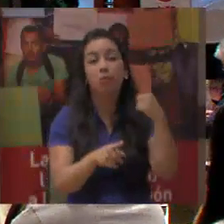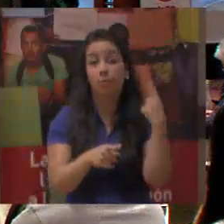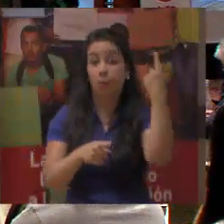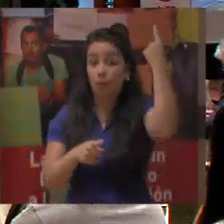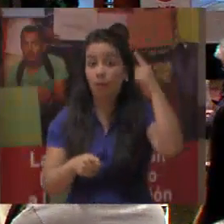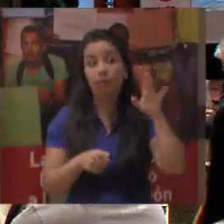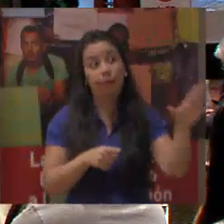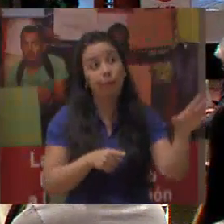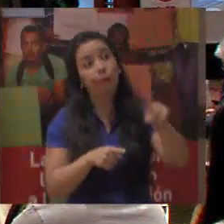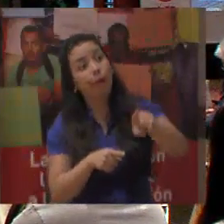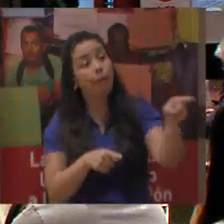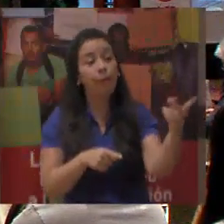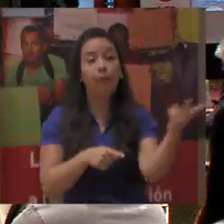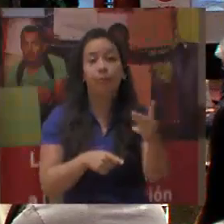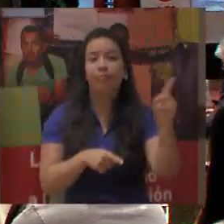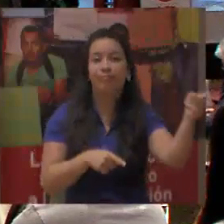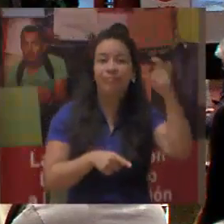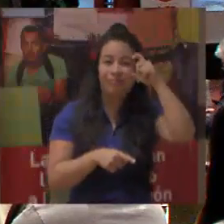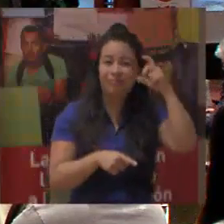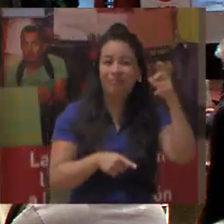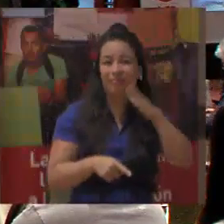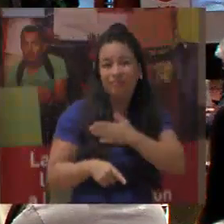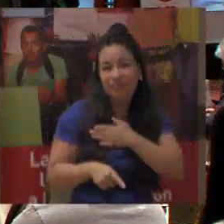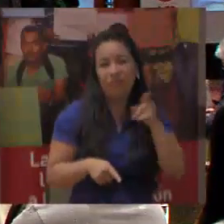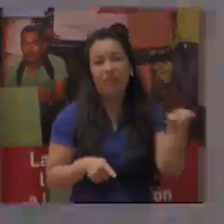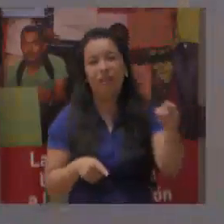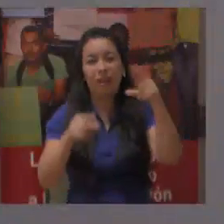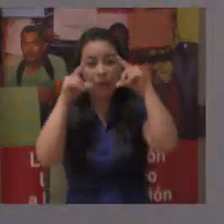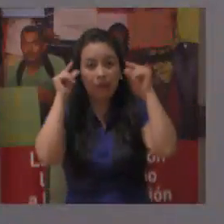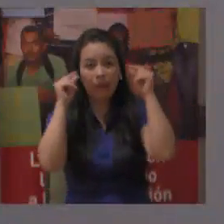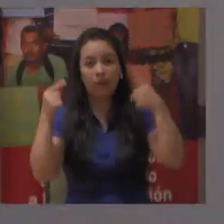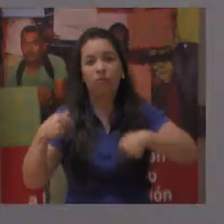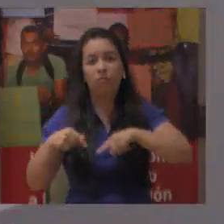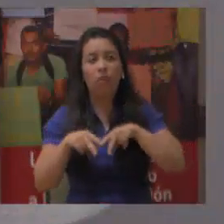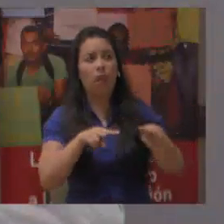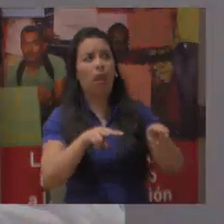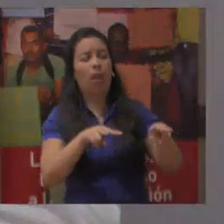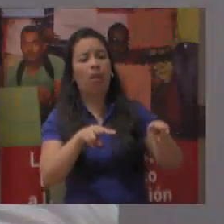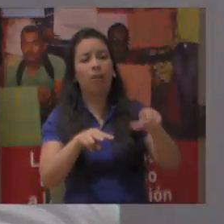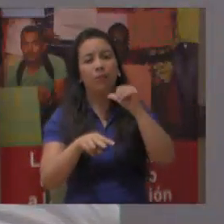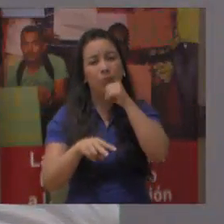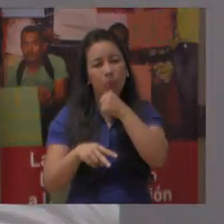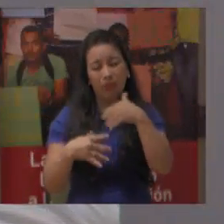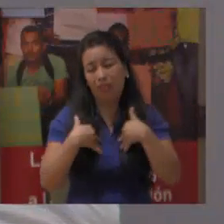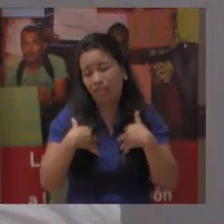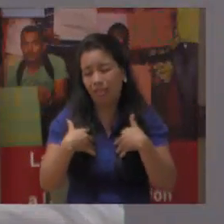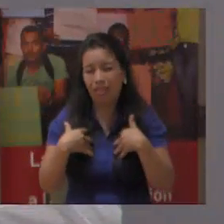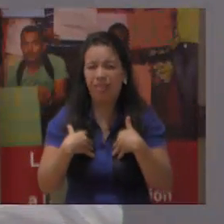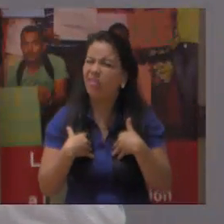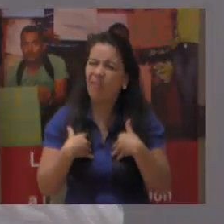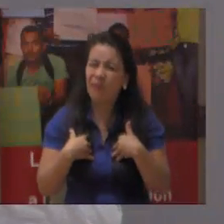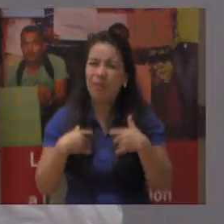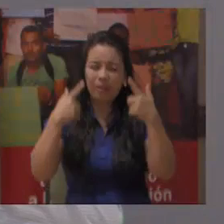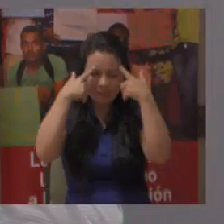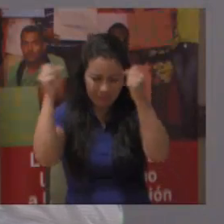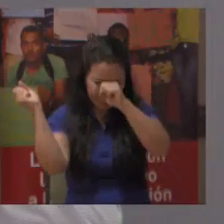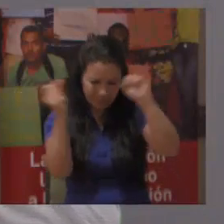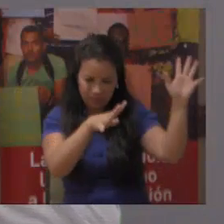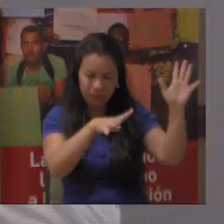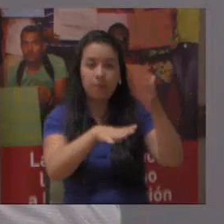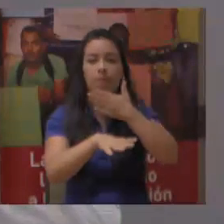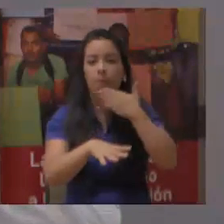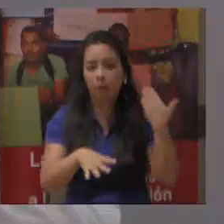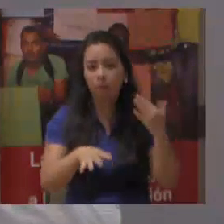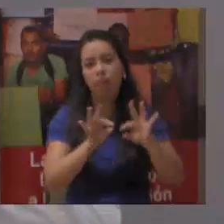y le pertenece a uno o a otro, pues los que vamos a sufrir somos todos nosotros. Entonces, yo creo que tenemos